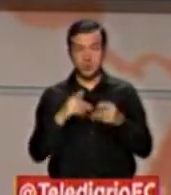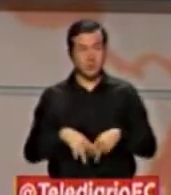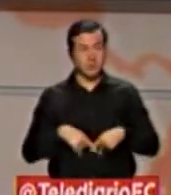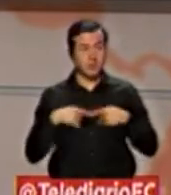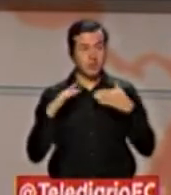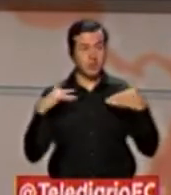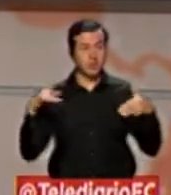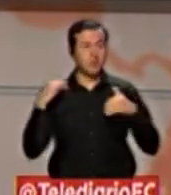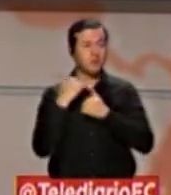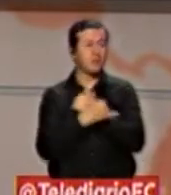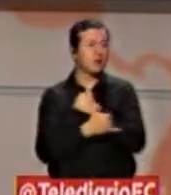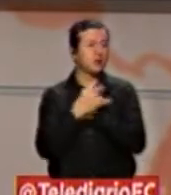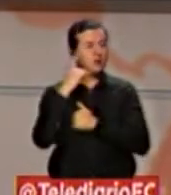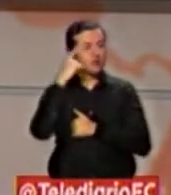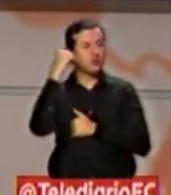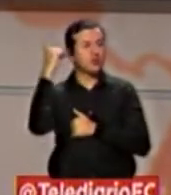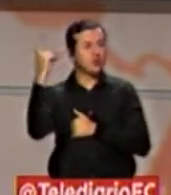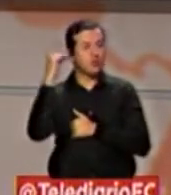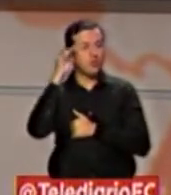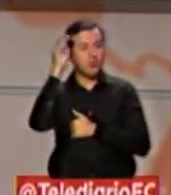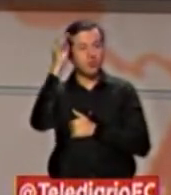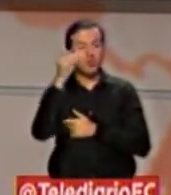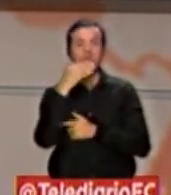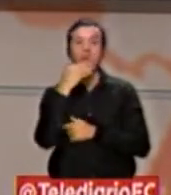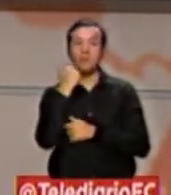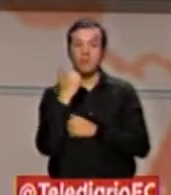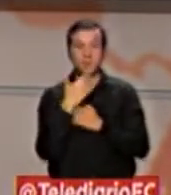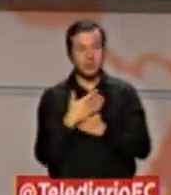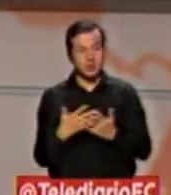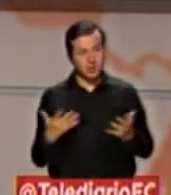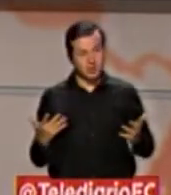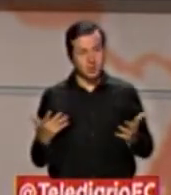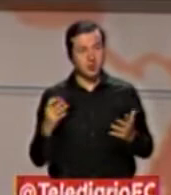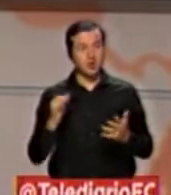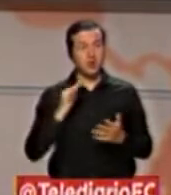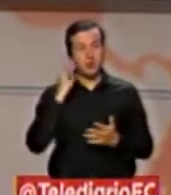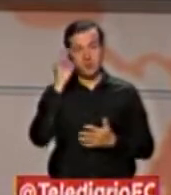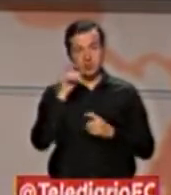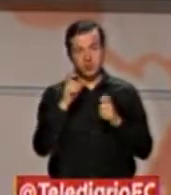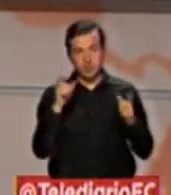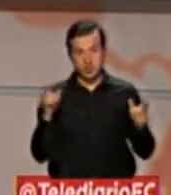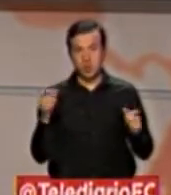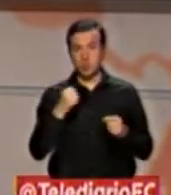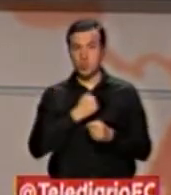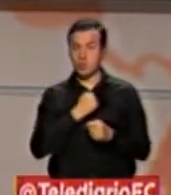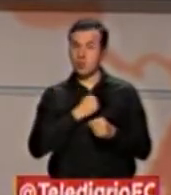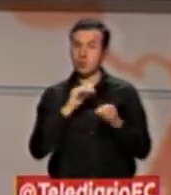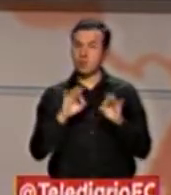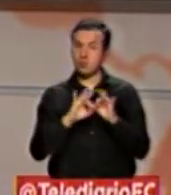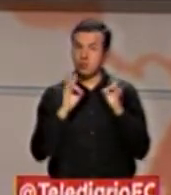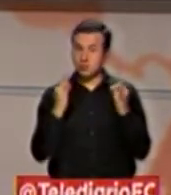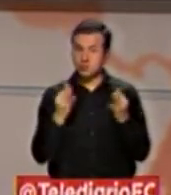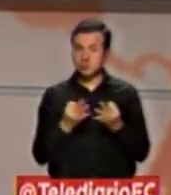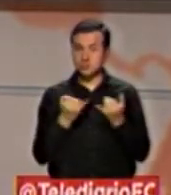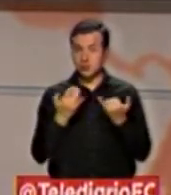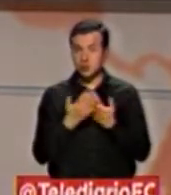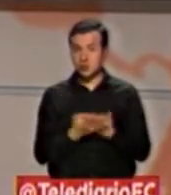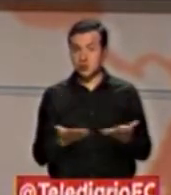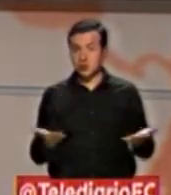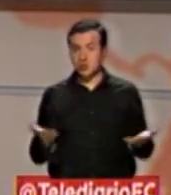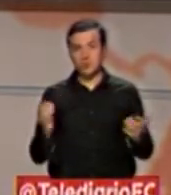este país, soñamos con un futuro mejor para las futuras generaciones, para nuestras familias. No es posible